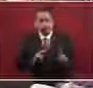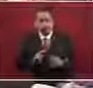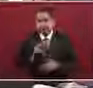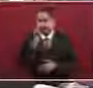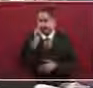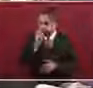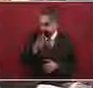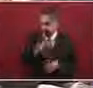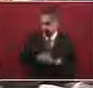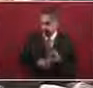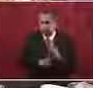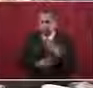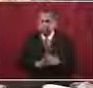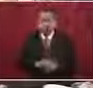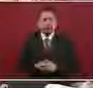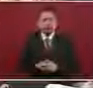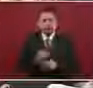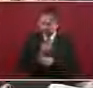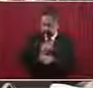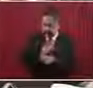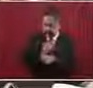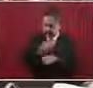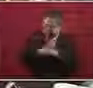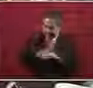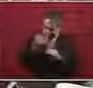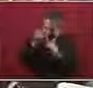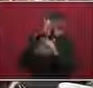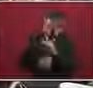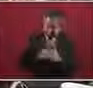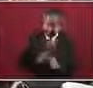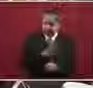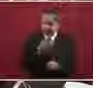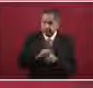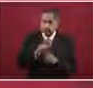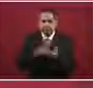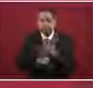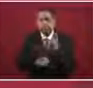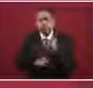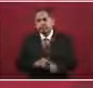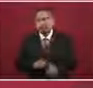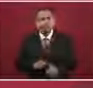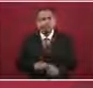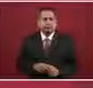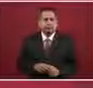ameritar una investigación de fondo